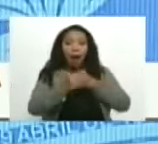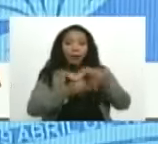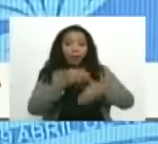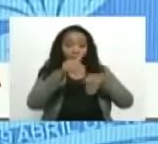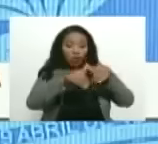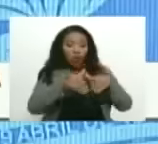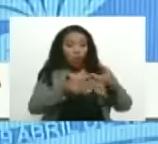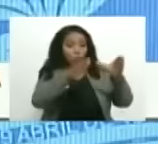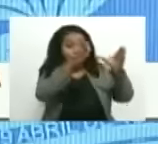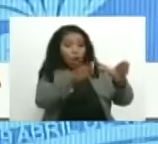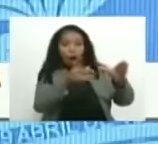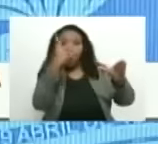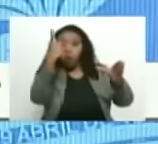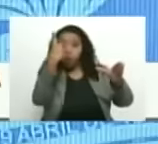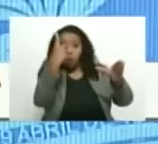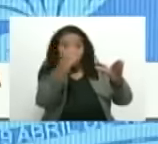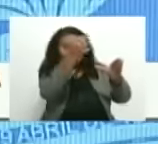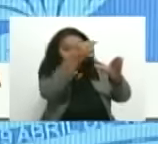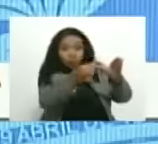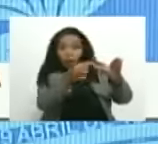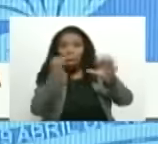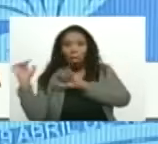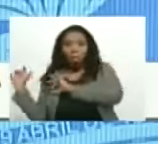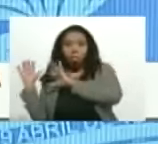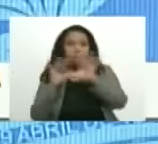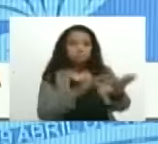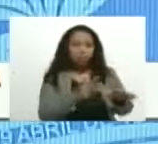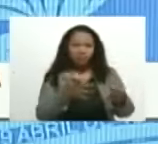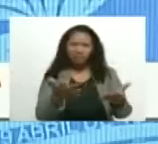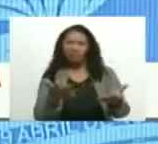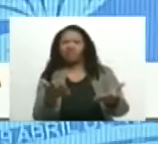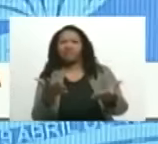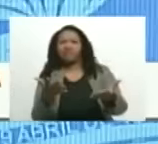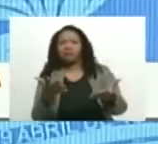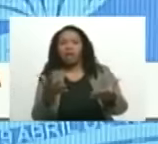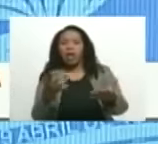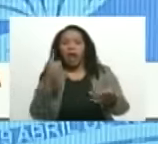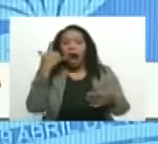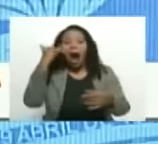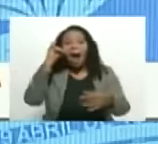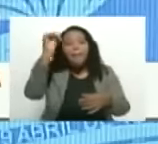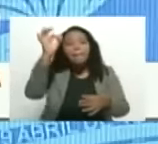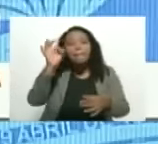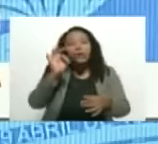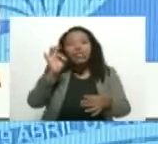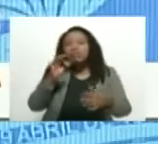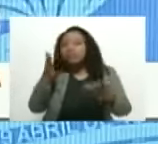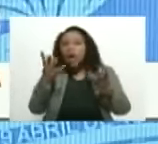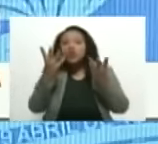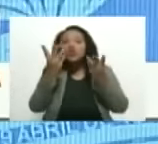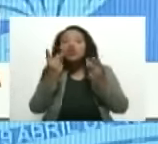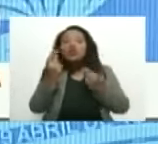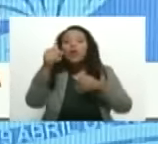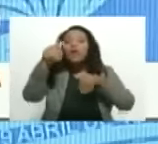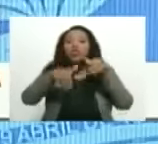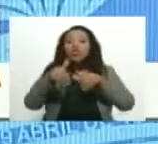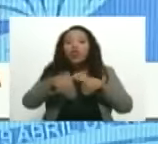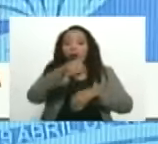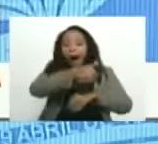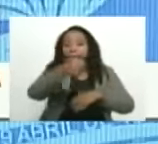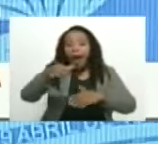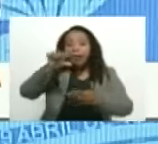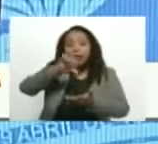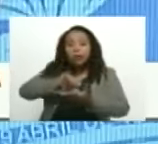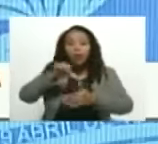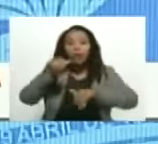Y establecieron un promedio, escuchen bien esto, el número de votantes por cada centro